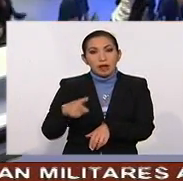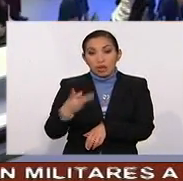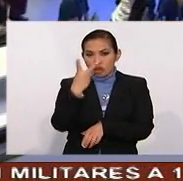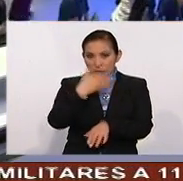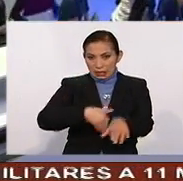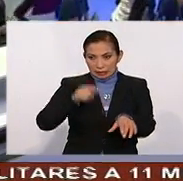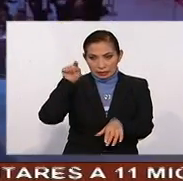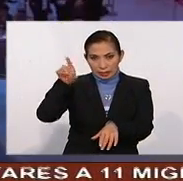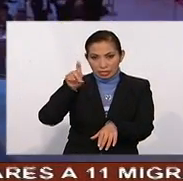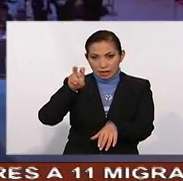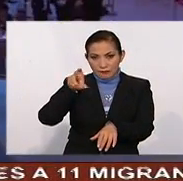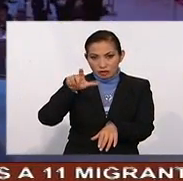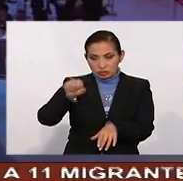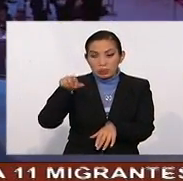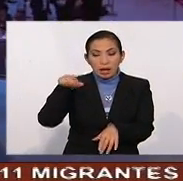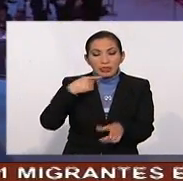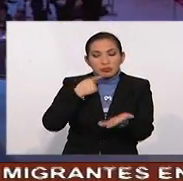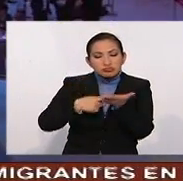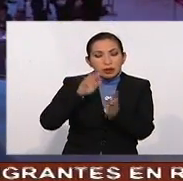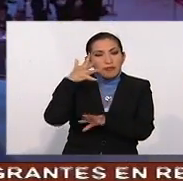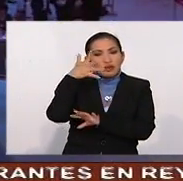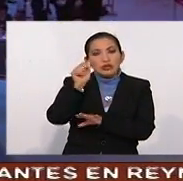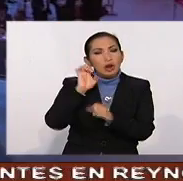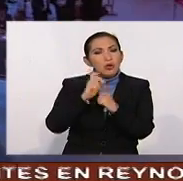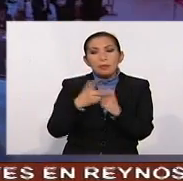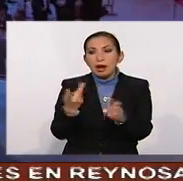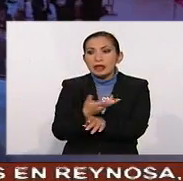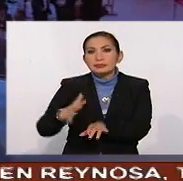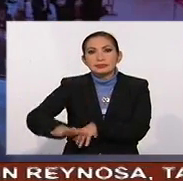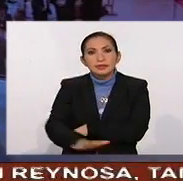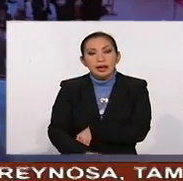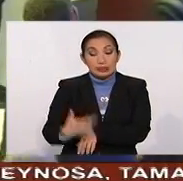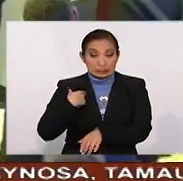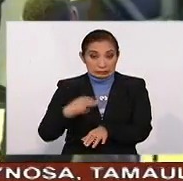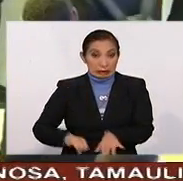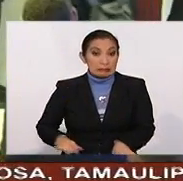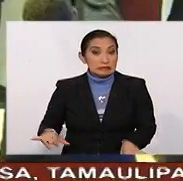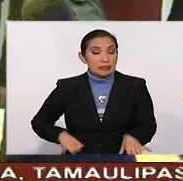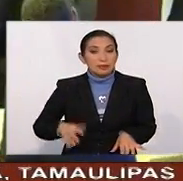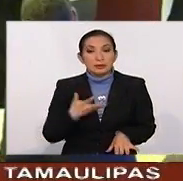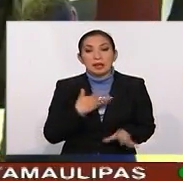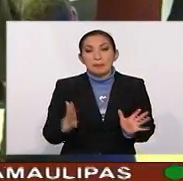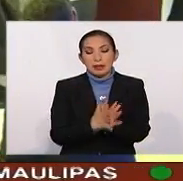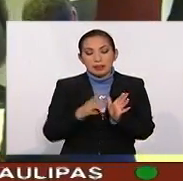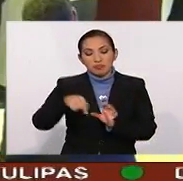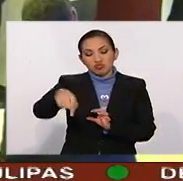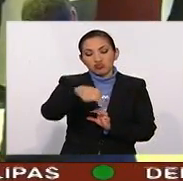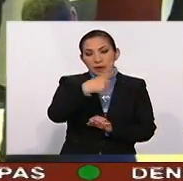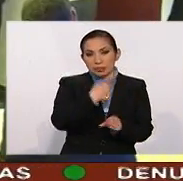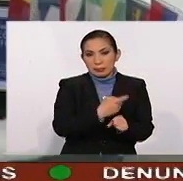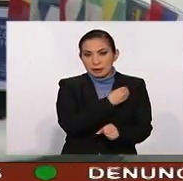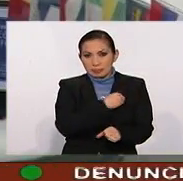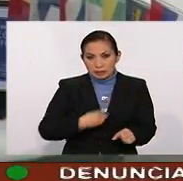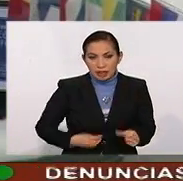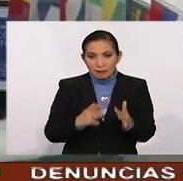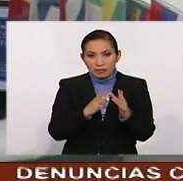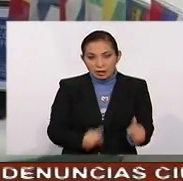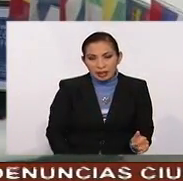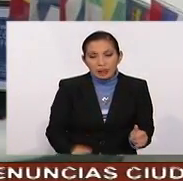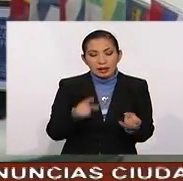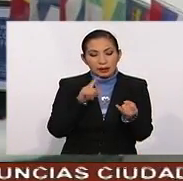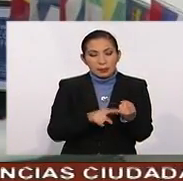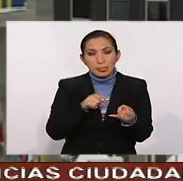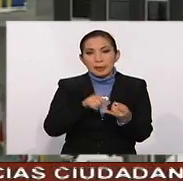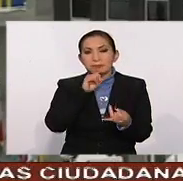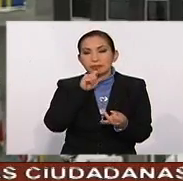2 de la tarde, ha sido un debate sobre el futuro de Europa. Un debate interesante porque ha contado con la participación del primer ministro francés, Manuel Valls,